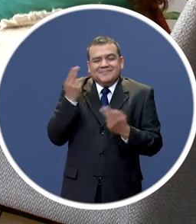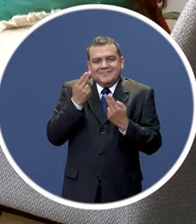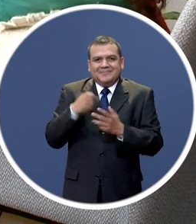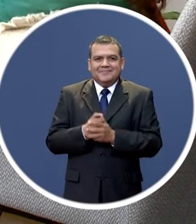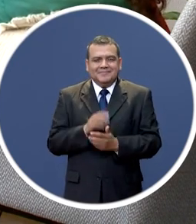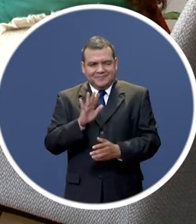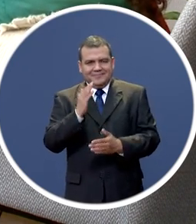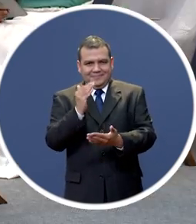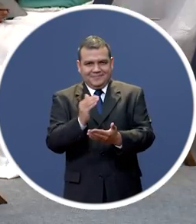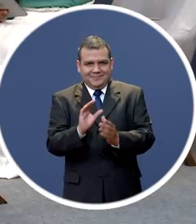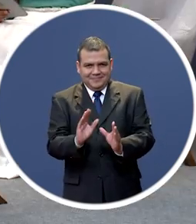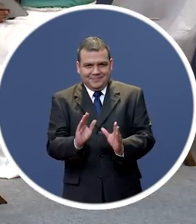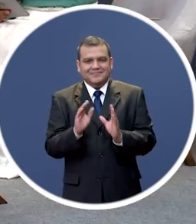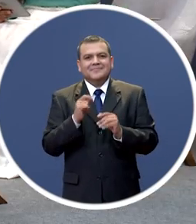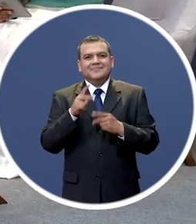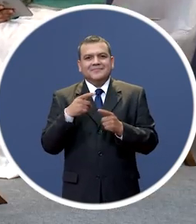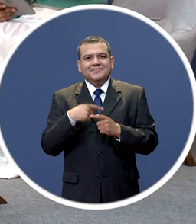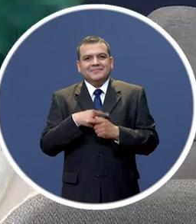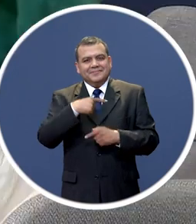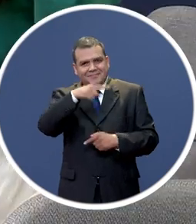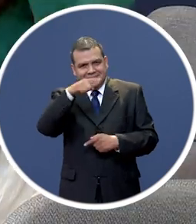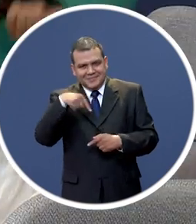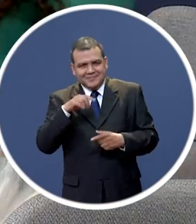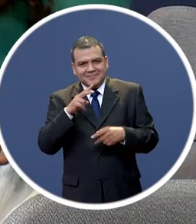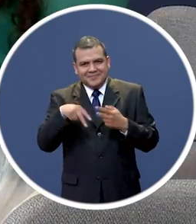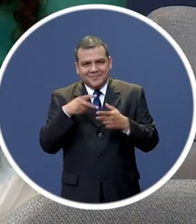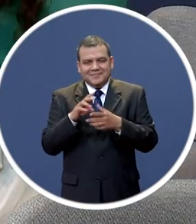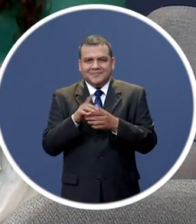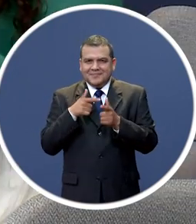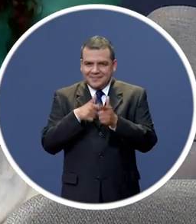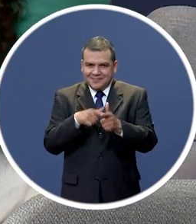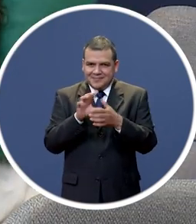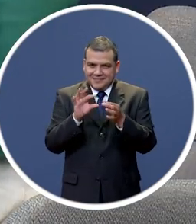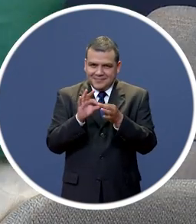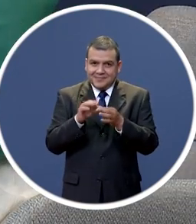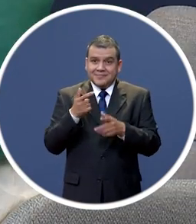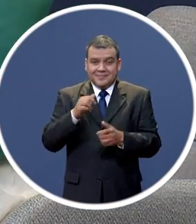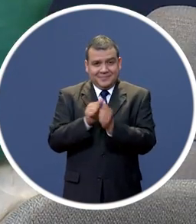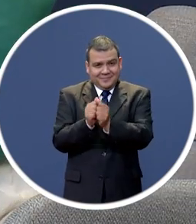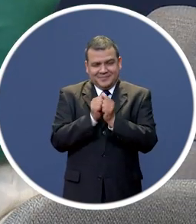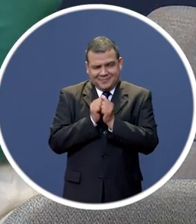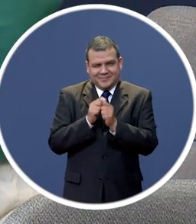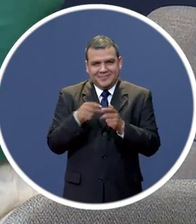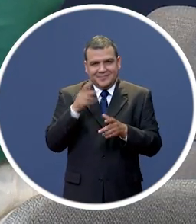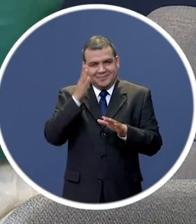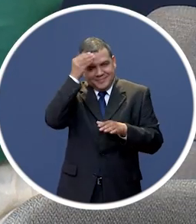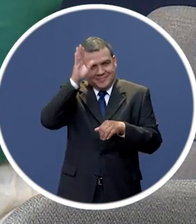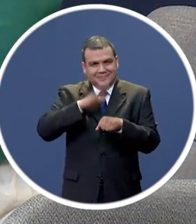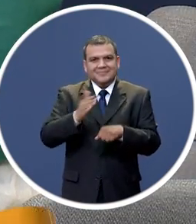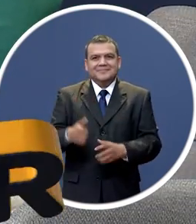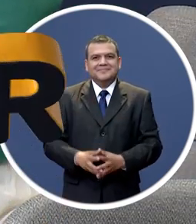acá. Al regreso vamos a continuar con su testimonio y ustedes quédense con nosotros porque hay mucho más que aprender de esta comunidad.